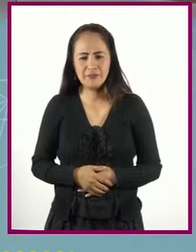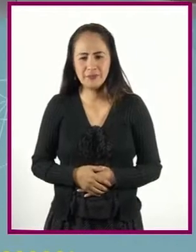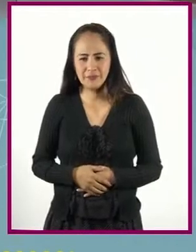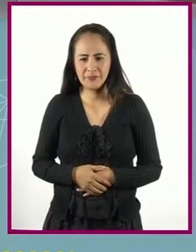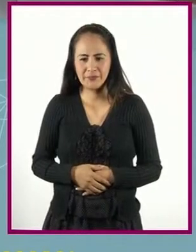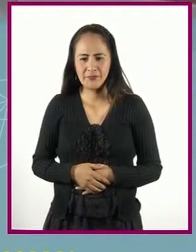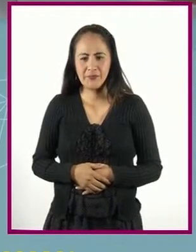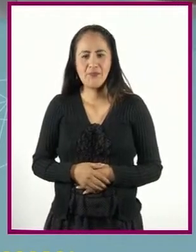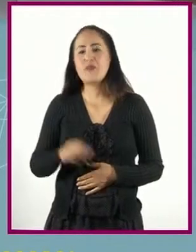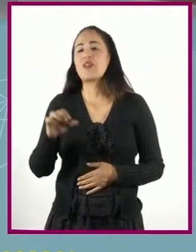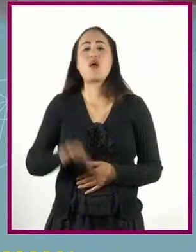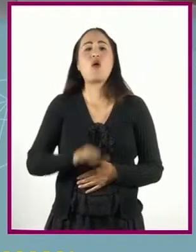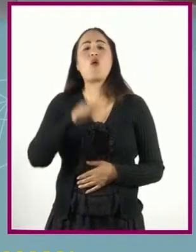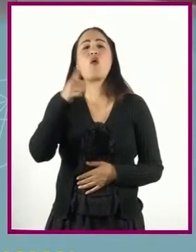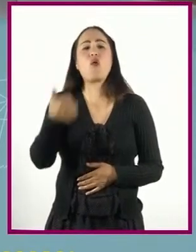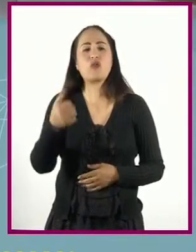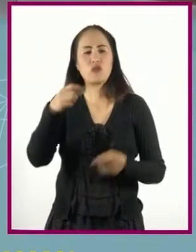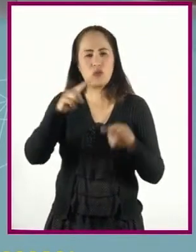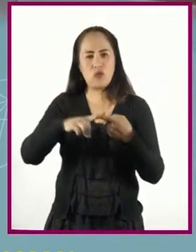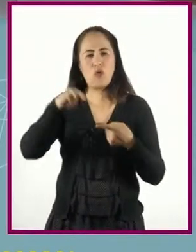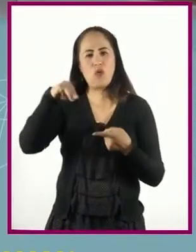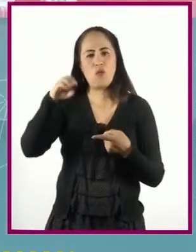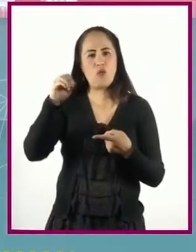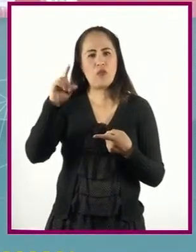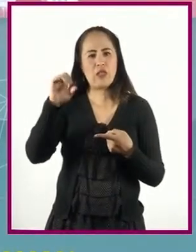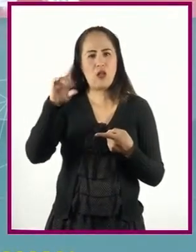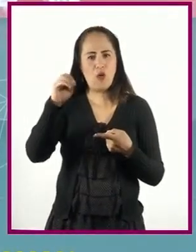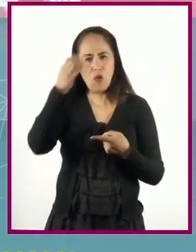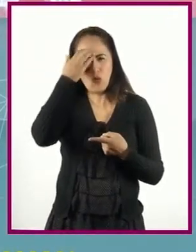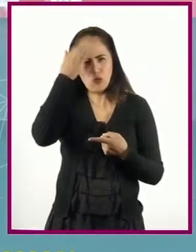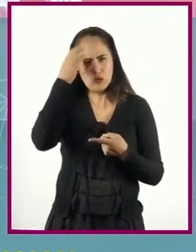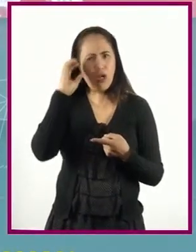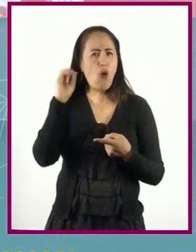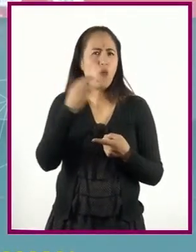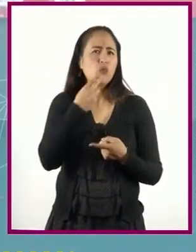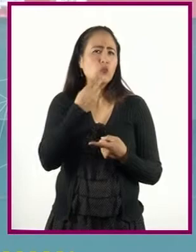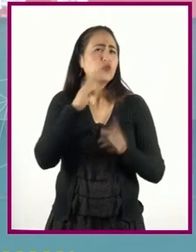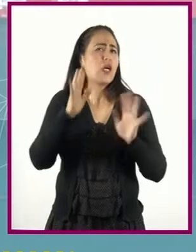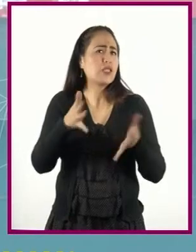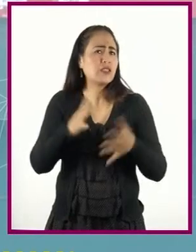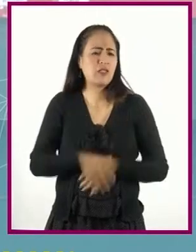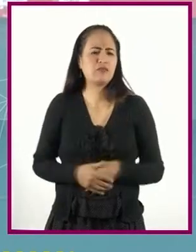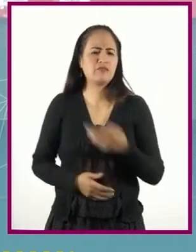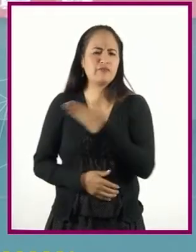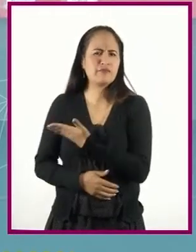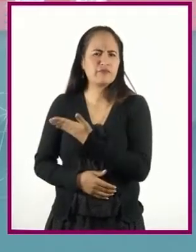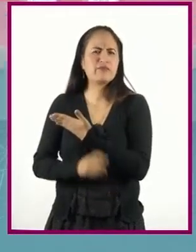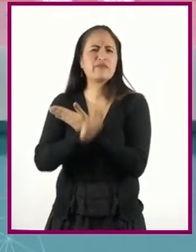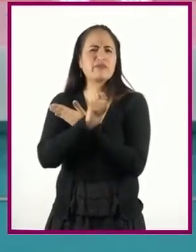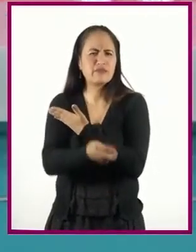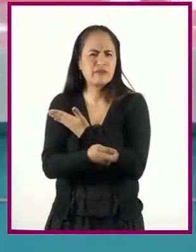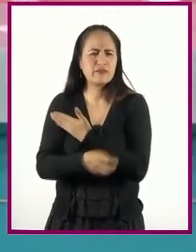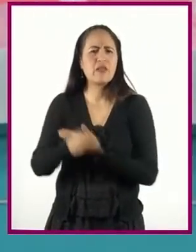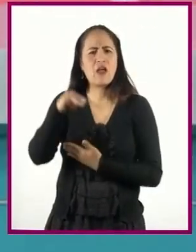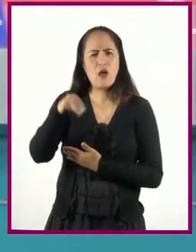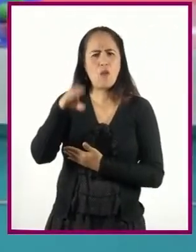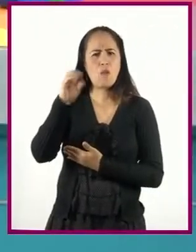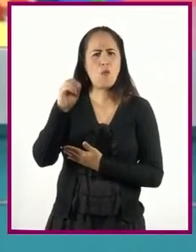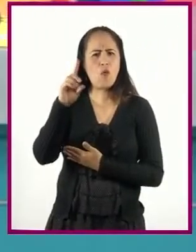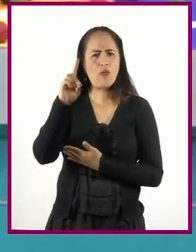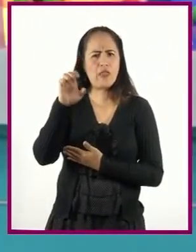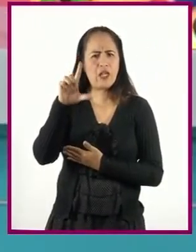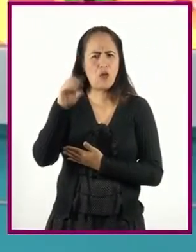¿Qué otros tipos de modelos conocen o han utilizado? Entonces, ¿qué es un modelo? La palabra modelo proviene